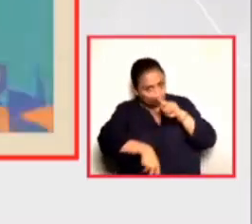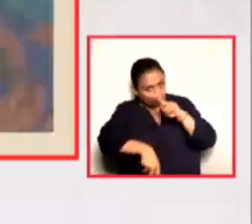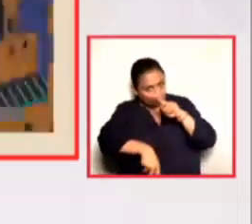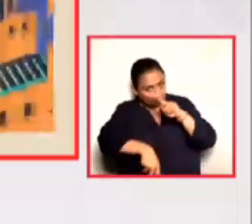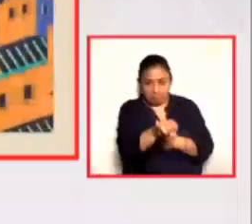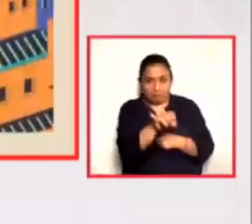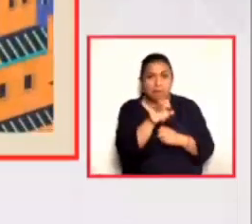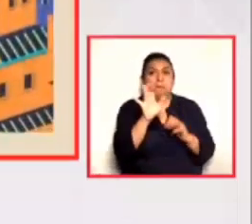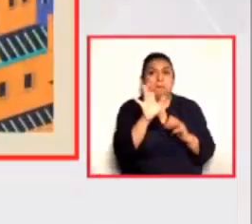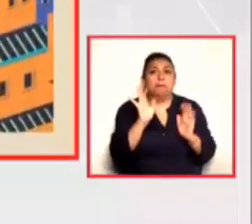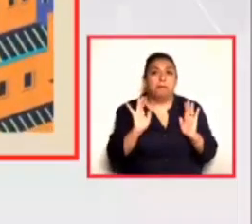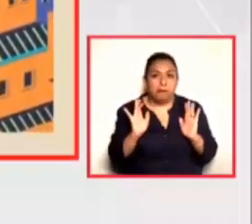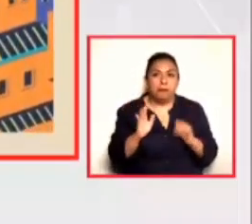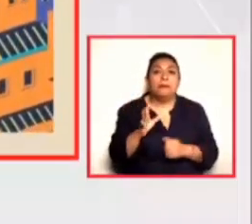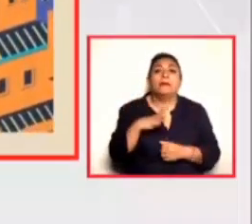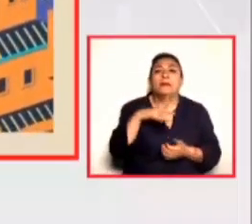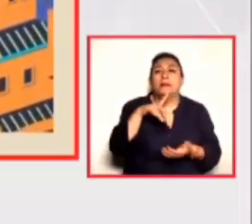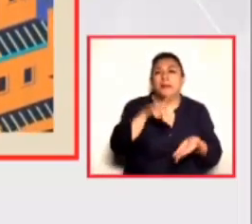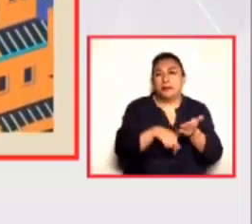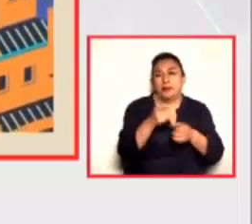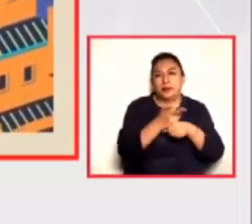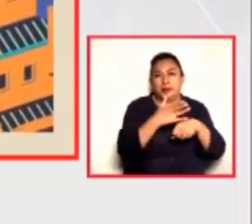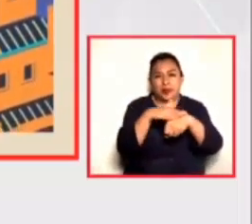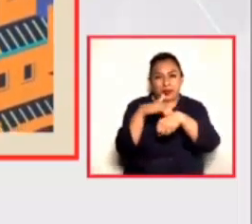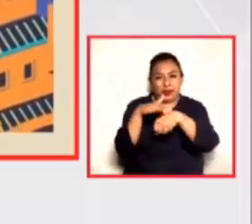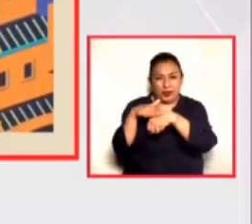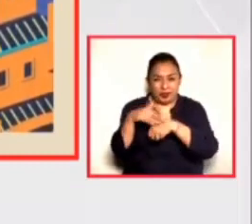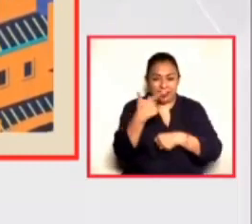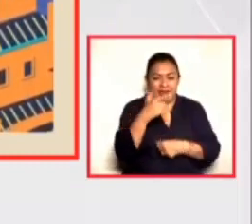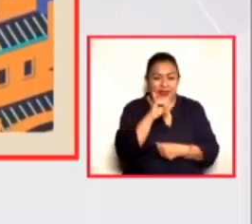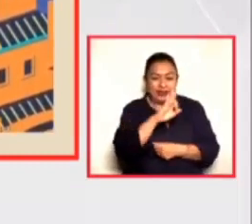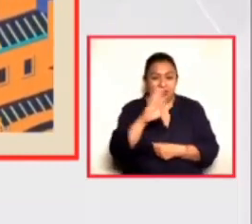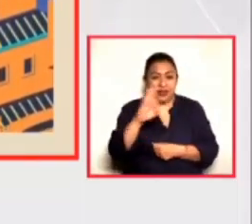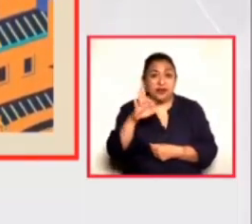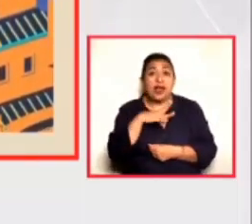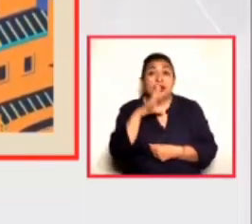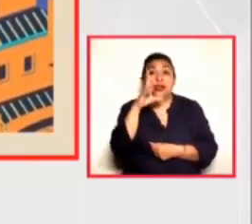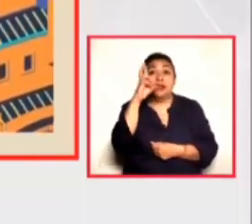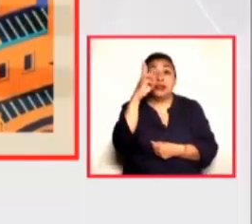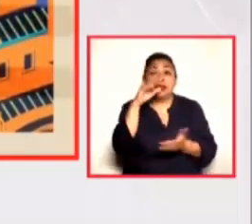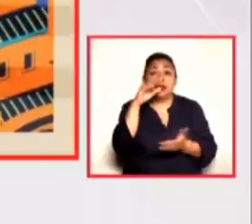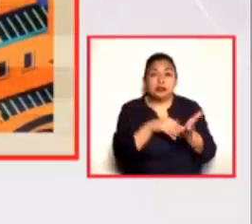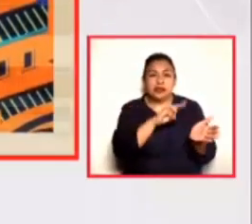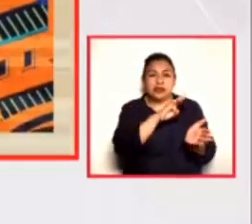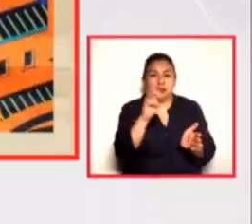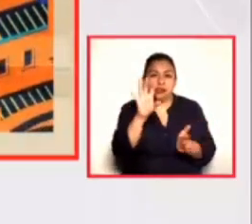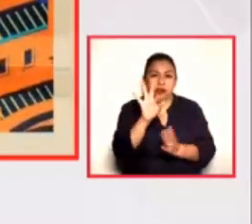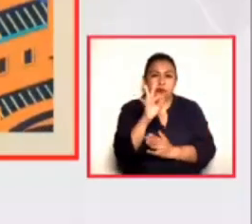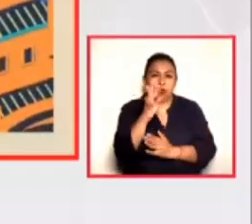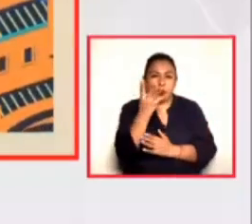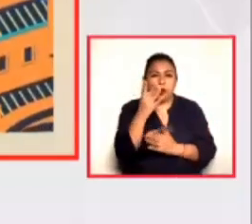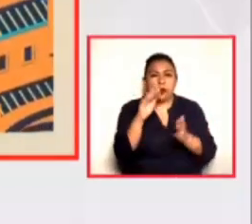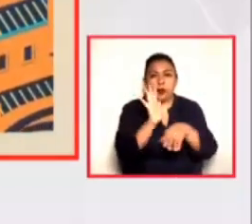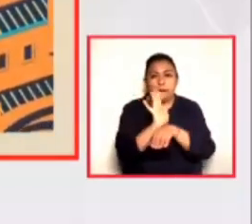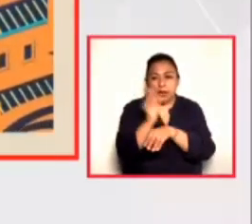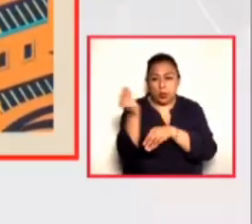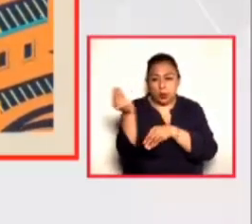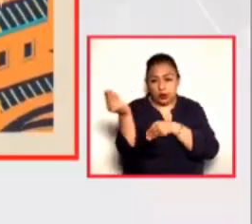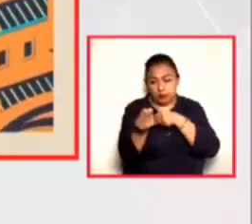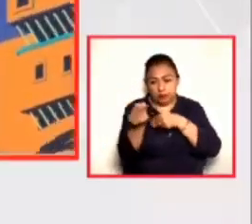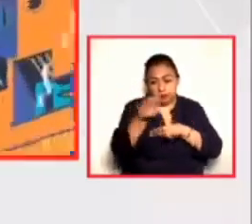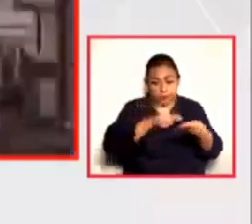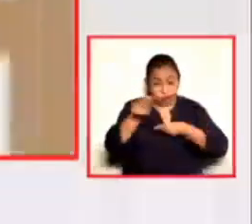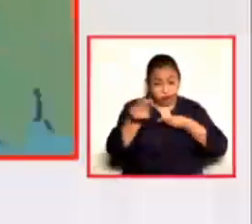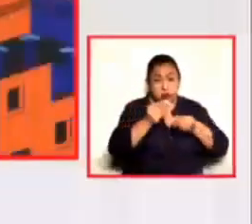Este año, a través de su convocatoria, el GIF recibió 3.344 películas de 127 países, de